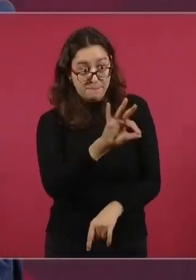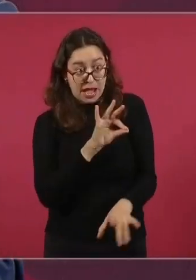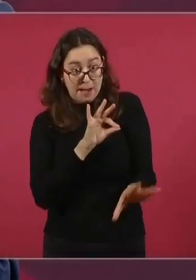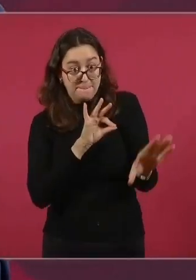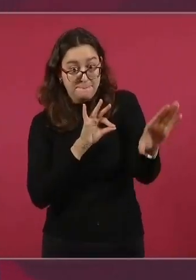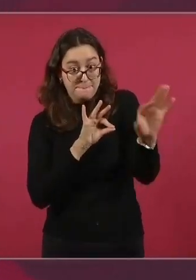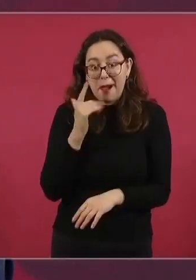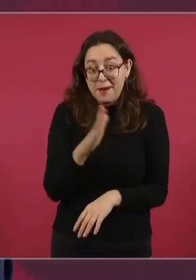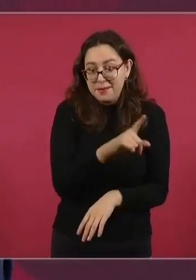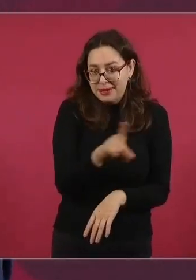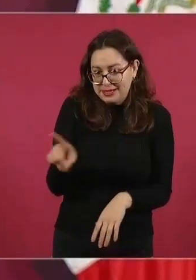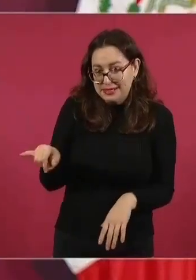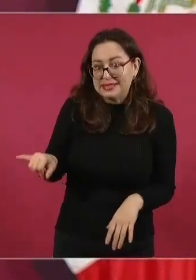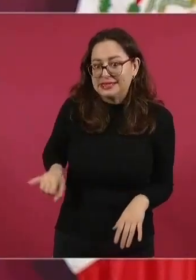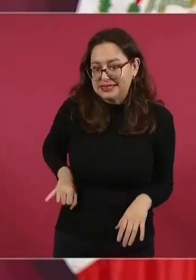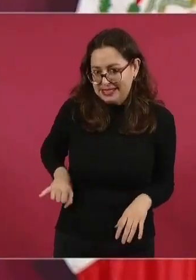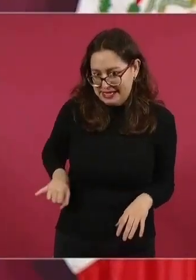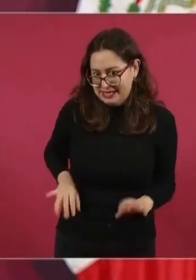Entonces,